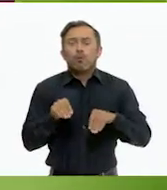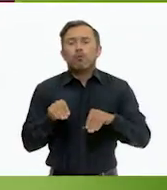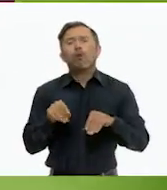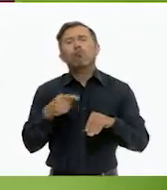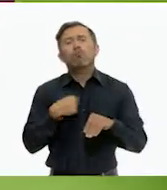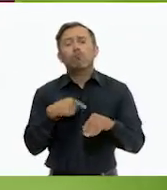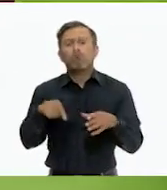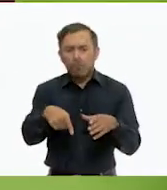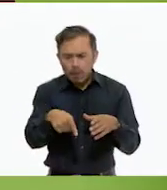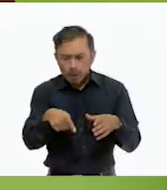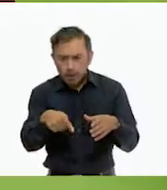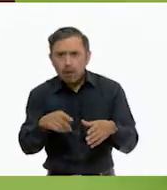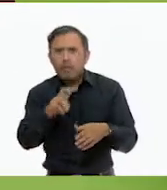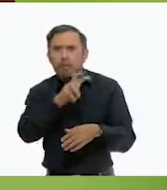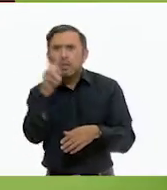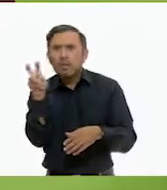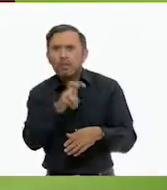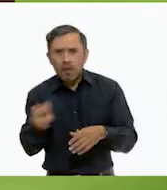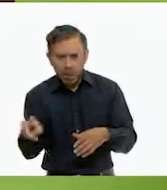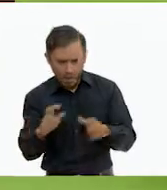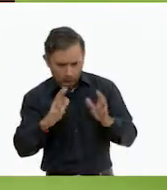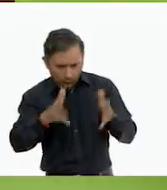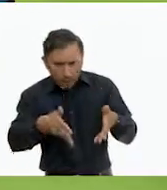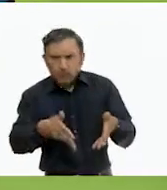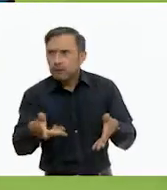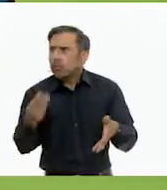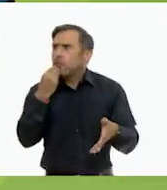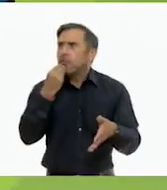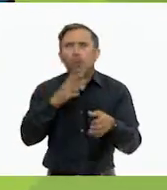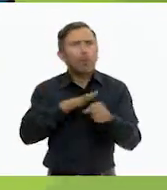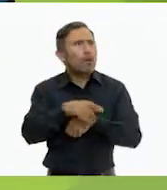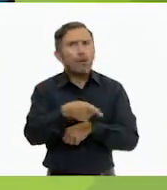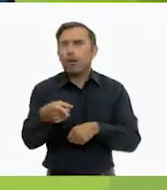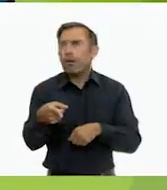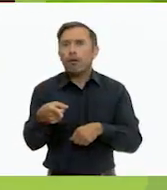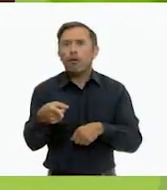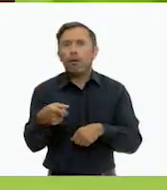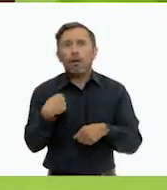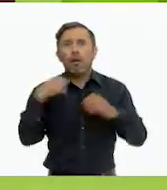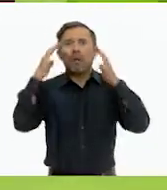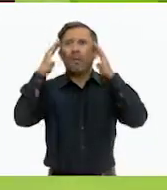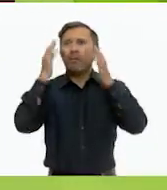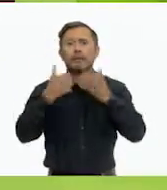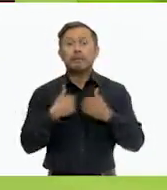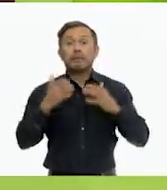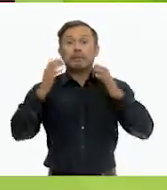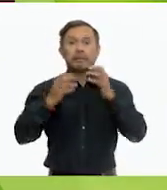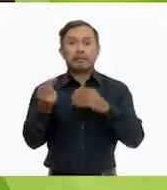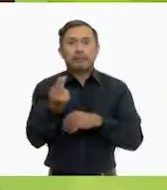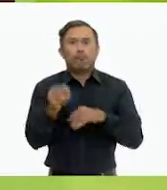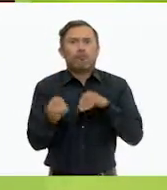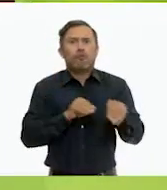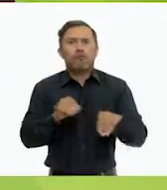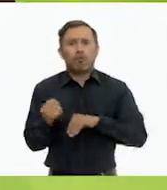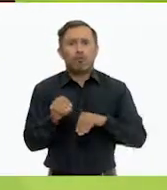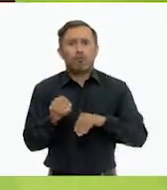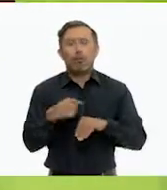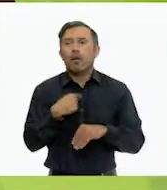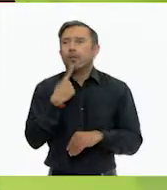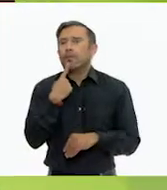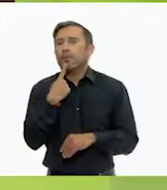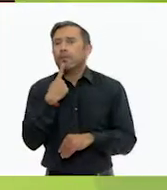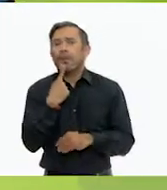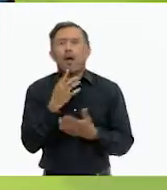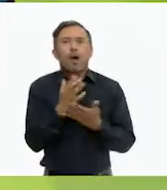iba a comer ese pedazo de pizza. Y necesito moverme. ¡Necesito moverme! De pronto ya no tengo antojo, no